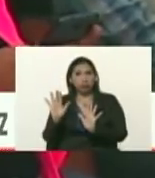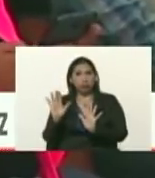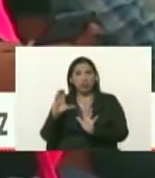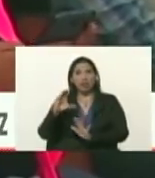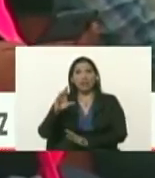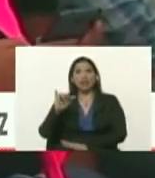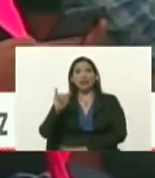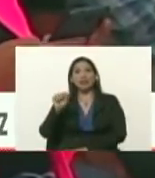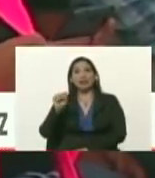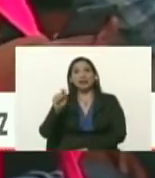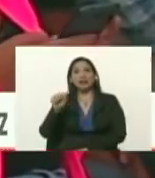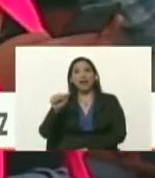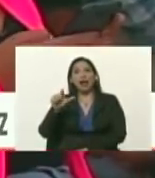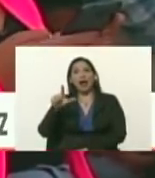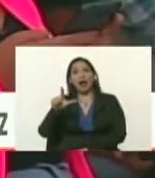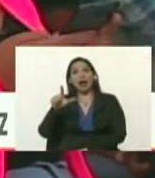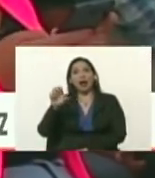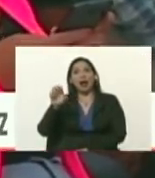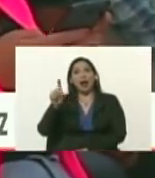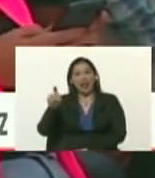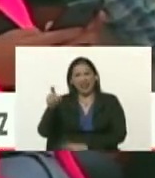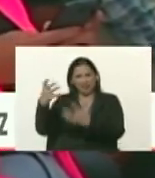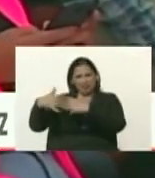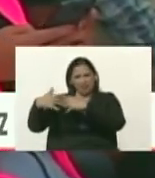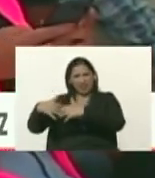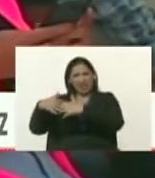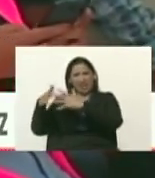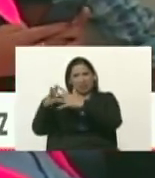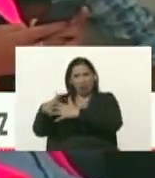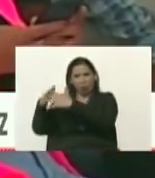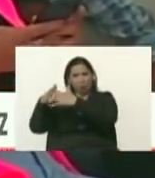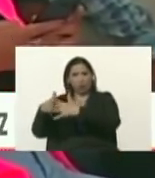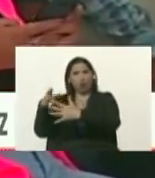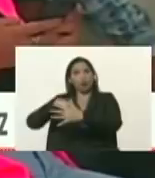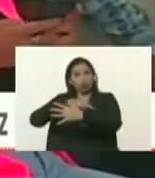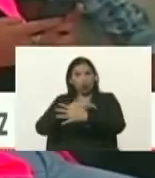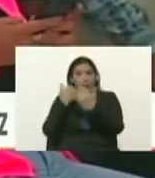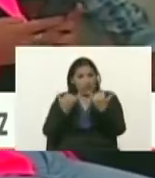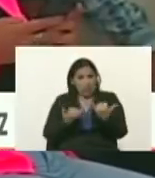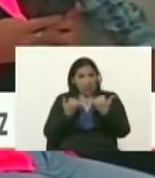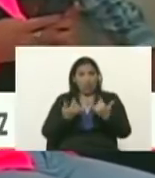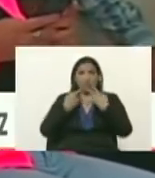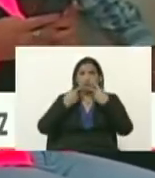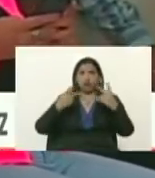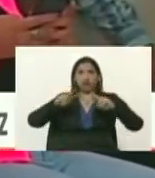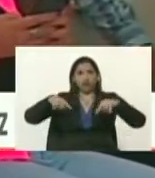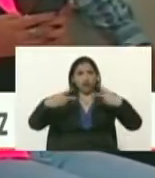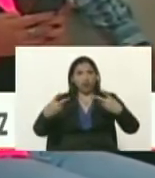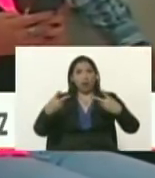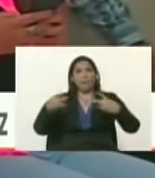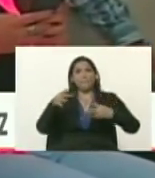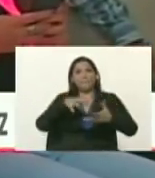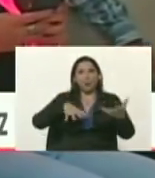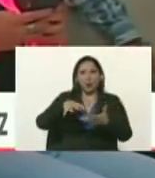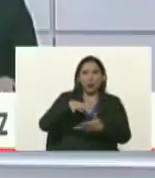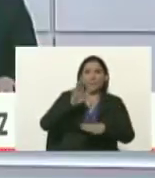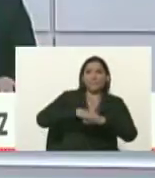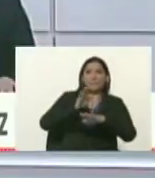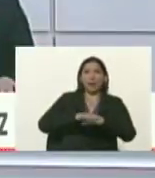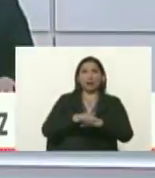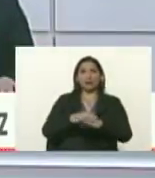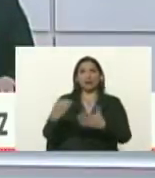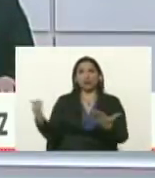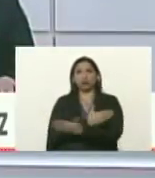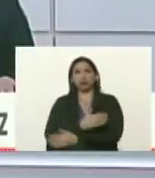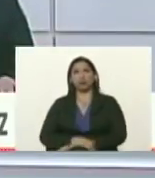Cristalex. Hemos querido actualizar la situación ilícita